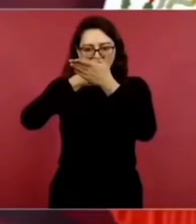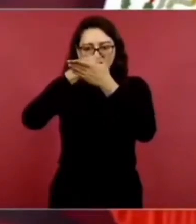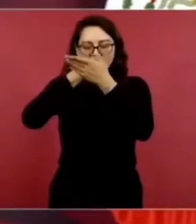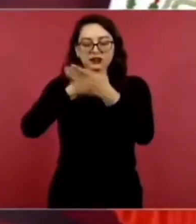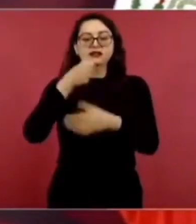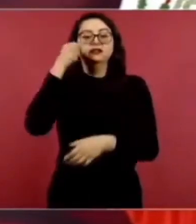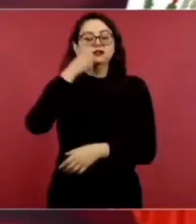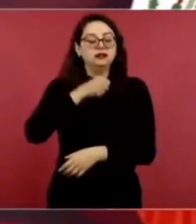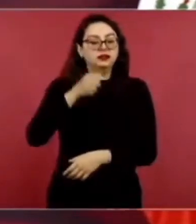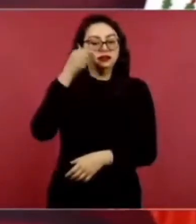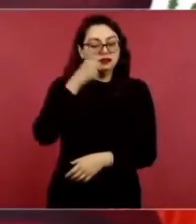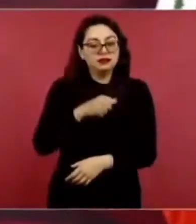fecha